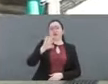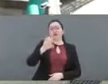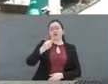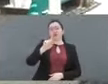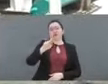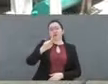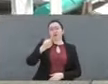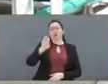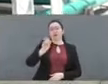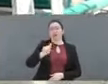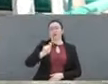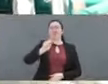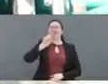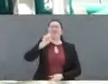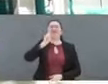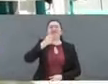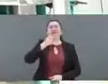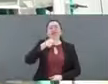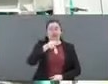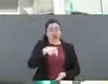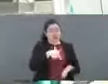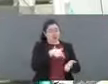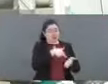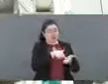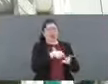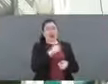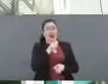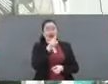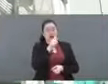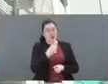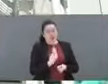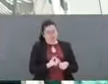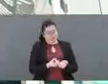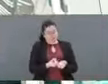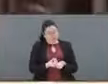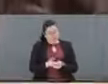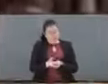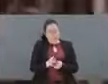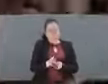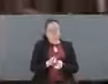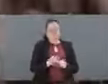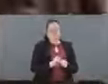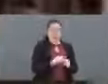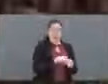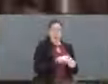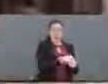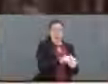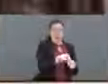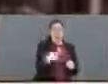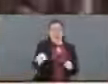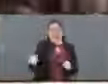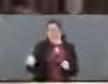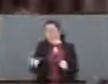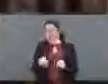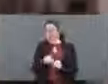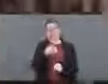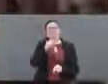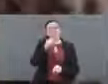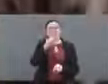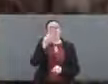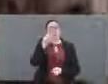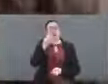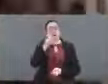eso? Medir el agua en donde está entrando y hacer pequeños circuitos de agua asociados a sus fuentes.